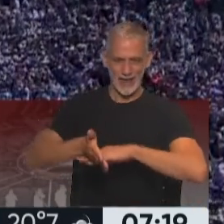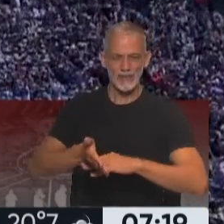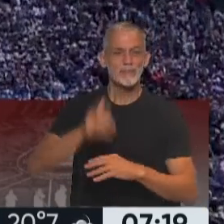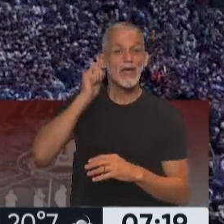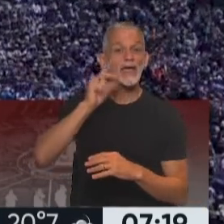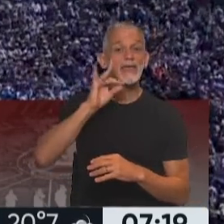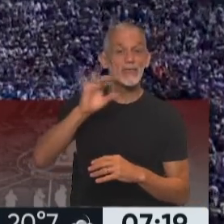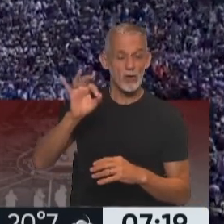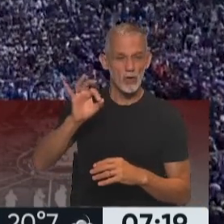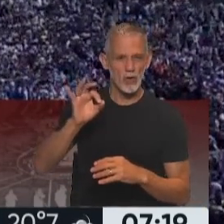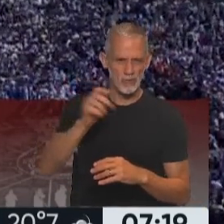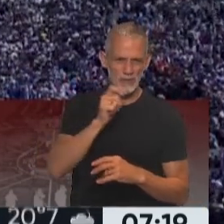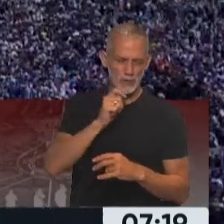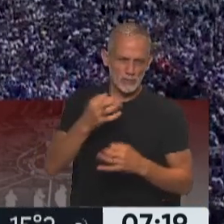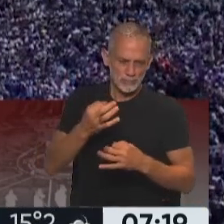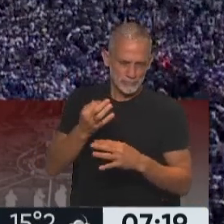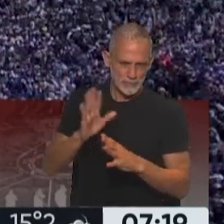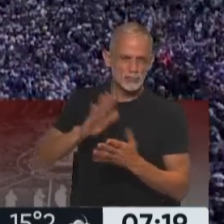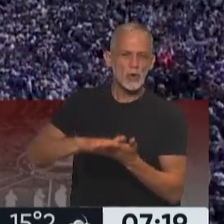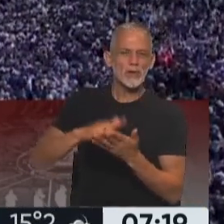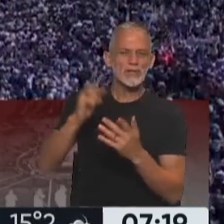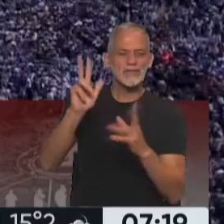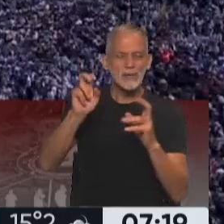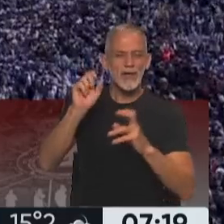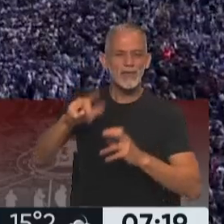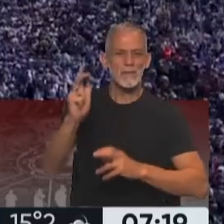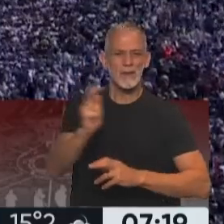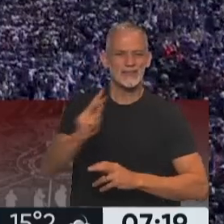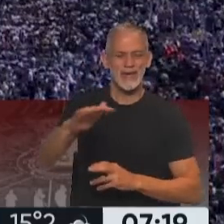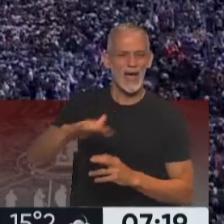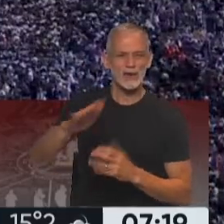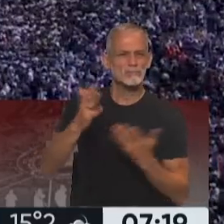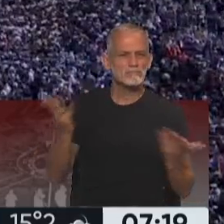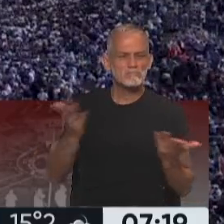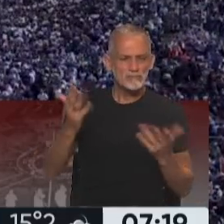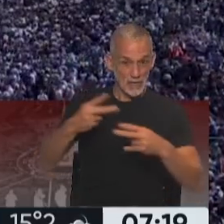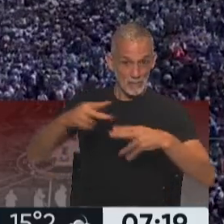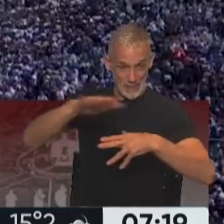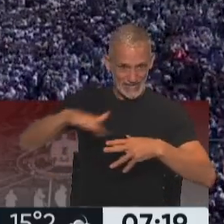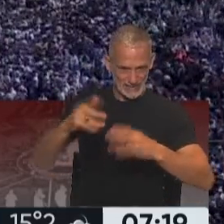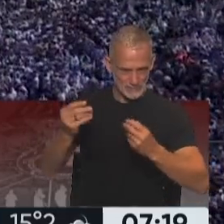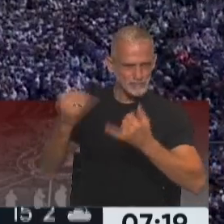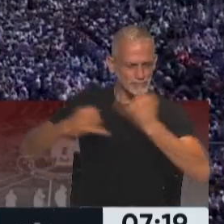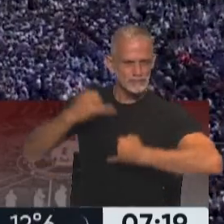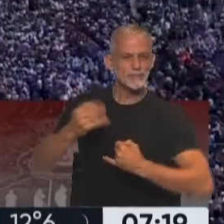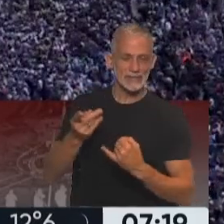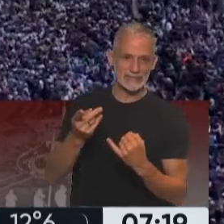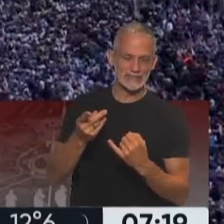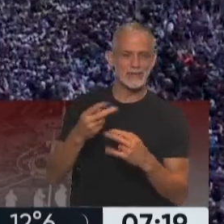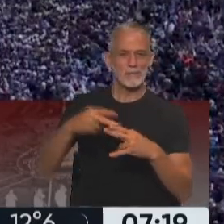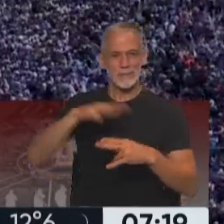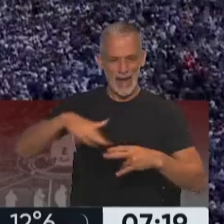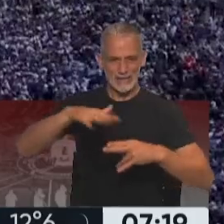periodista especializado en temas del Vaticano, para contarnos, describirnos esa imagen. Esa es la Plaza de San Pedro. La Plaza de San